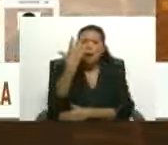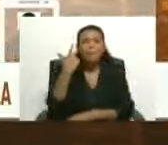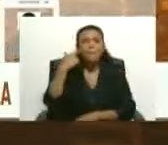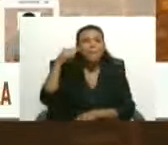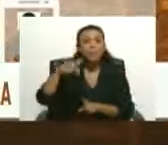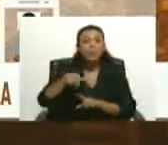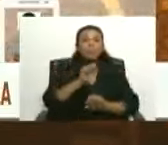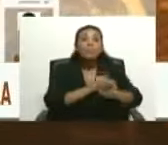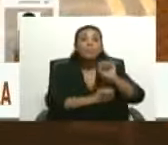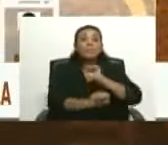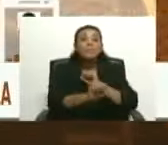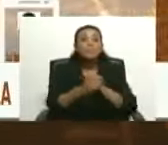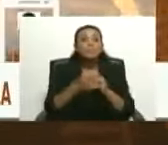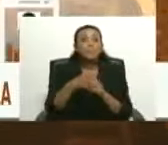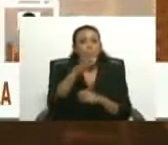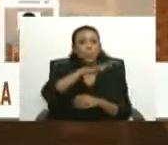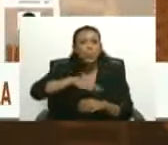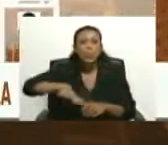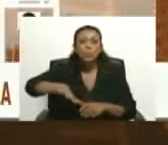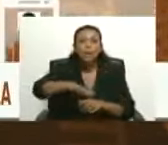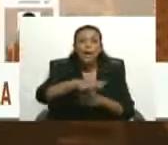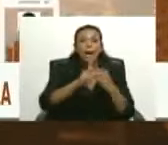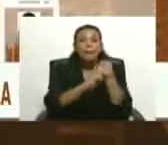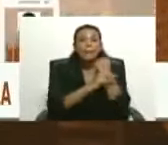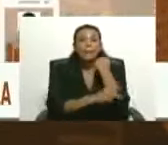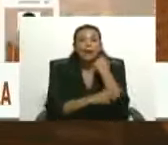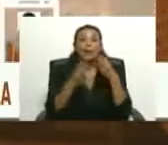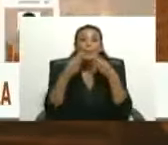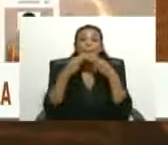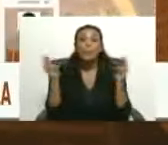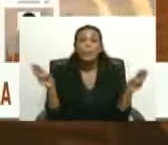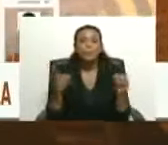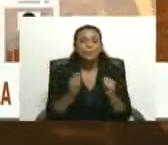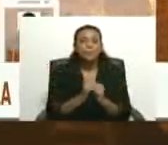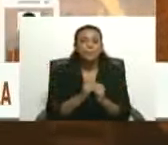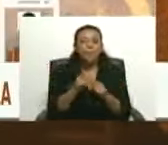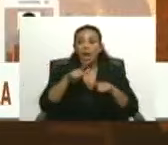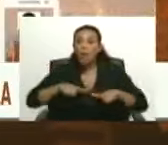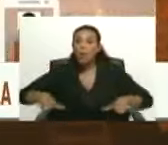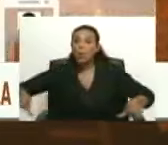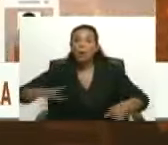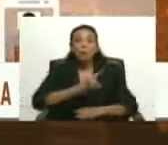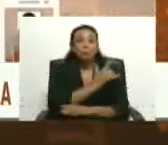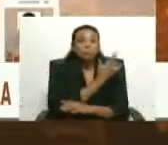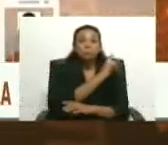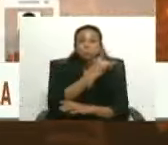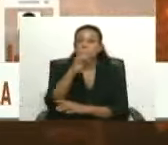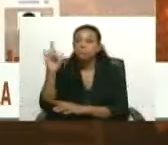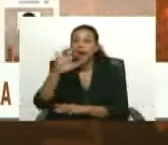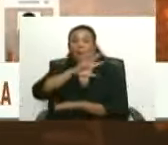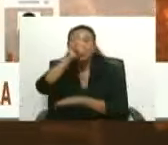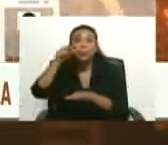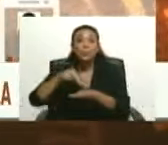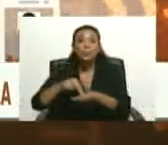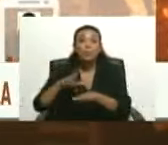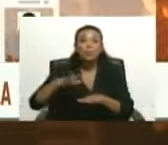la defensa de los parques públicos, la defensa de todos los parques